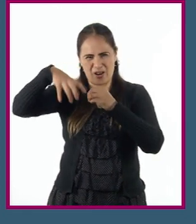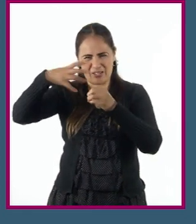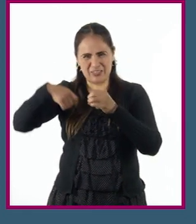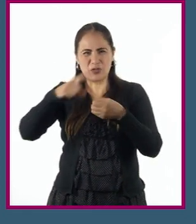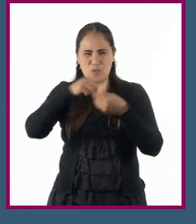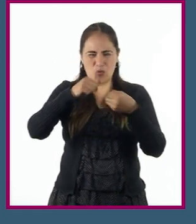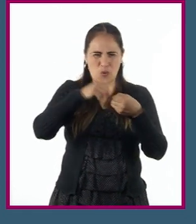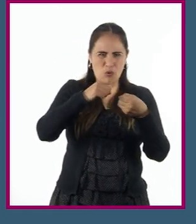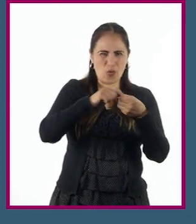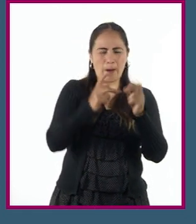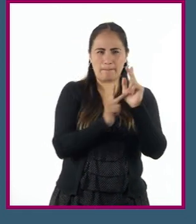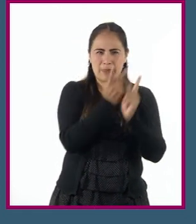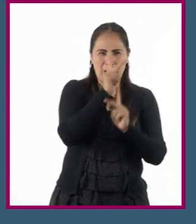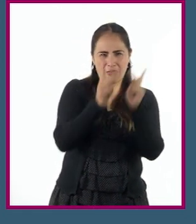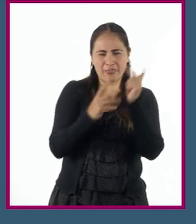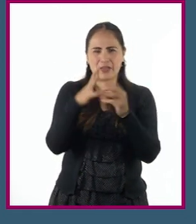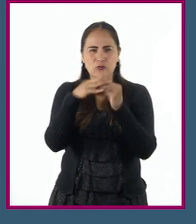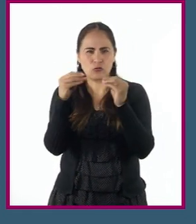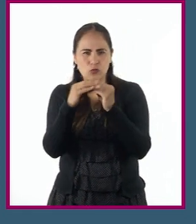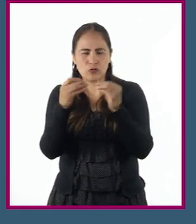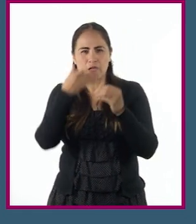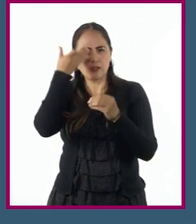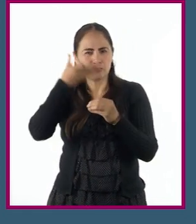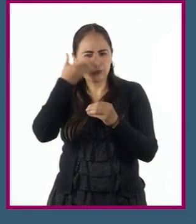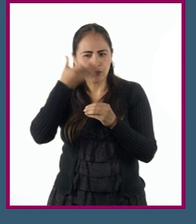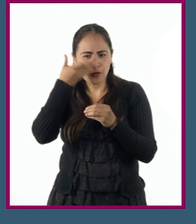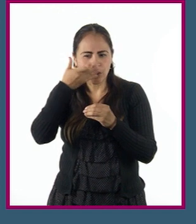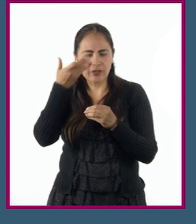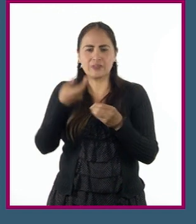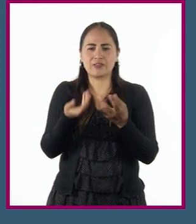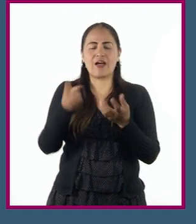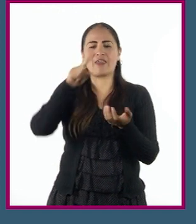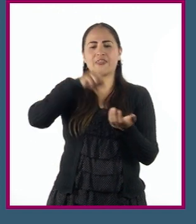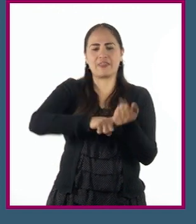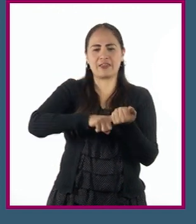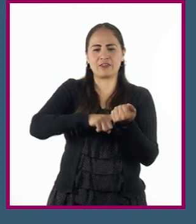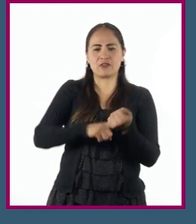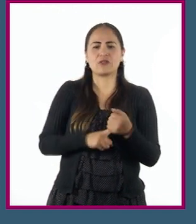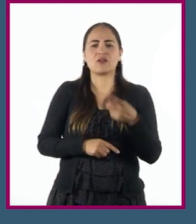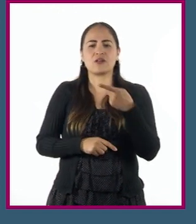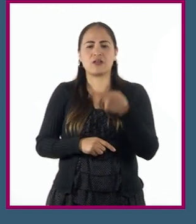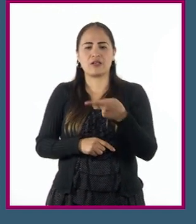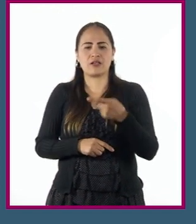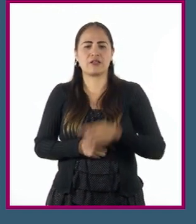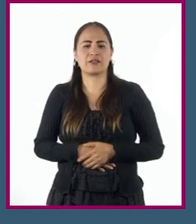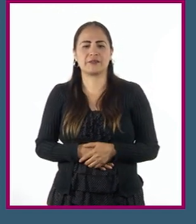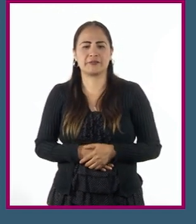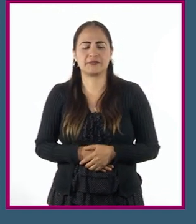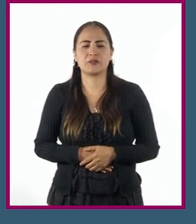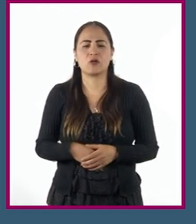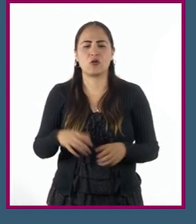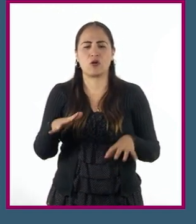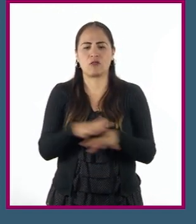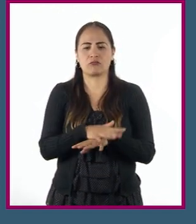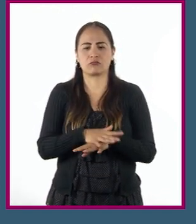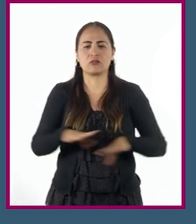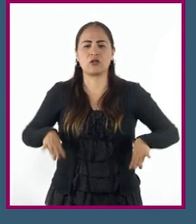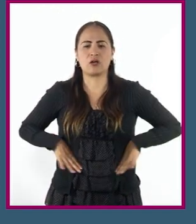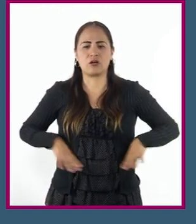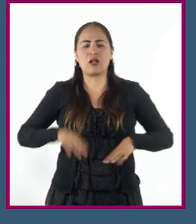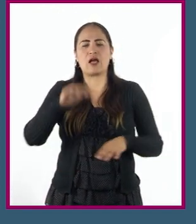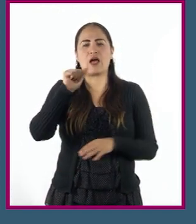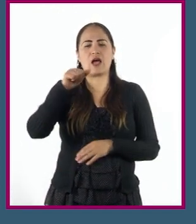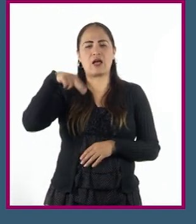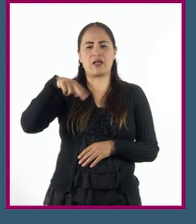en vegetales, frutas o flores están compuestas de antocianinas, que se identifican en la naturaleza por su